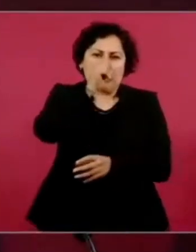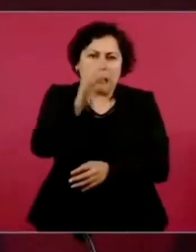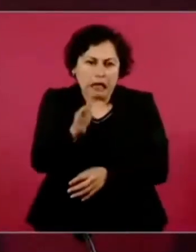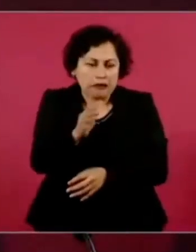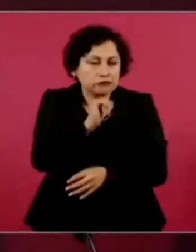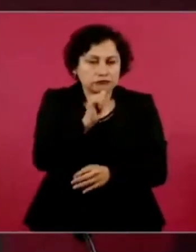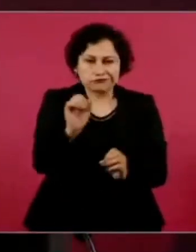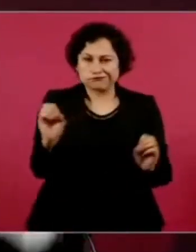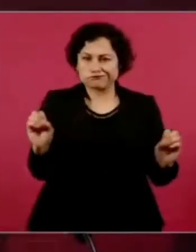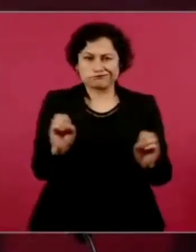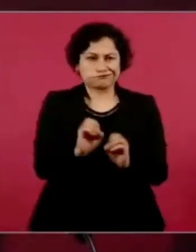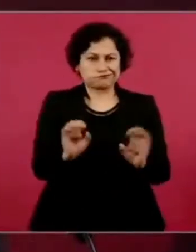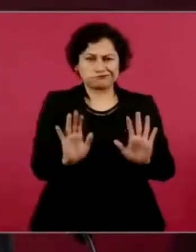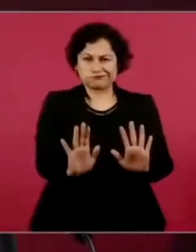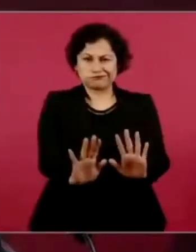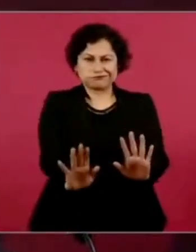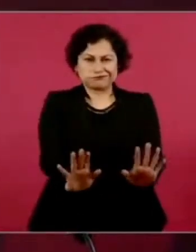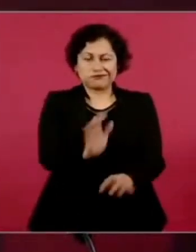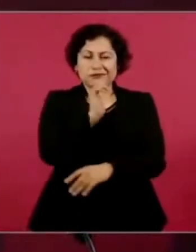Ellos cada vez